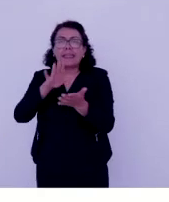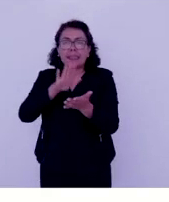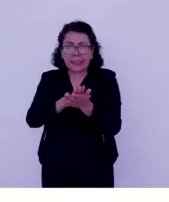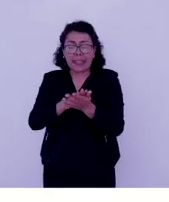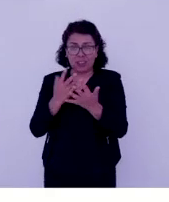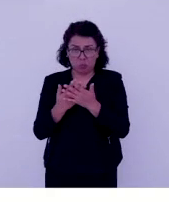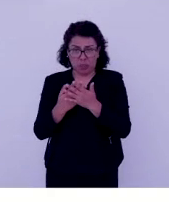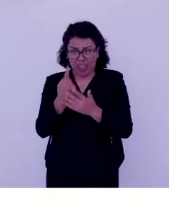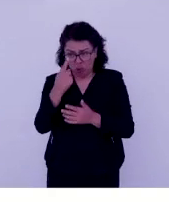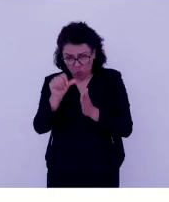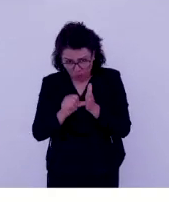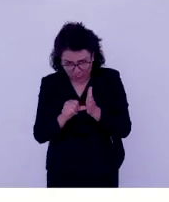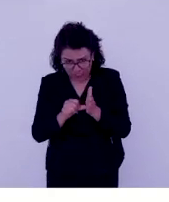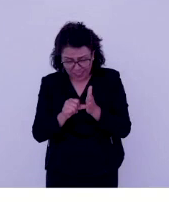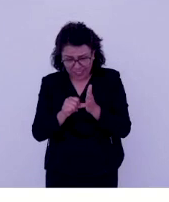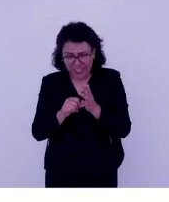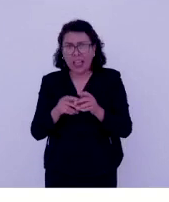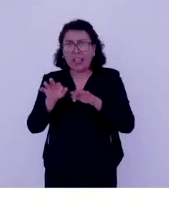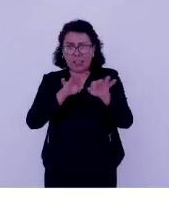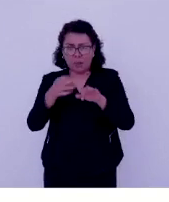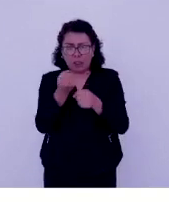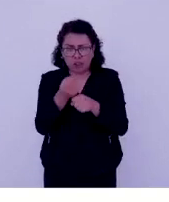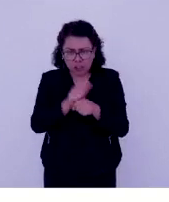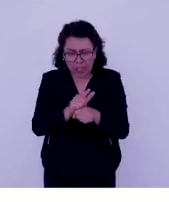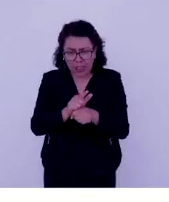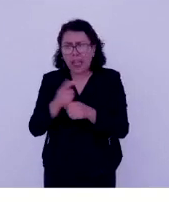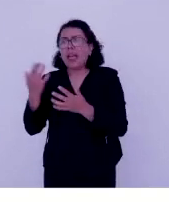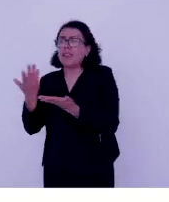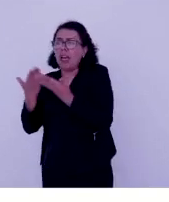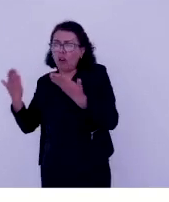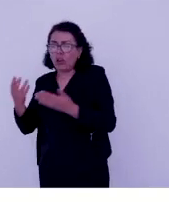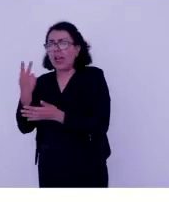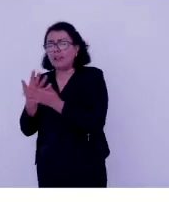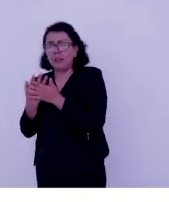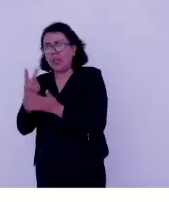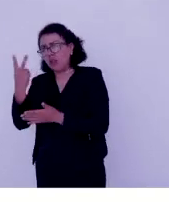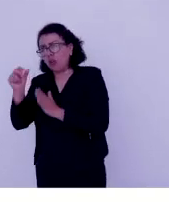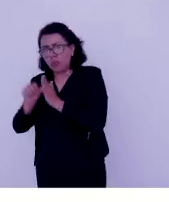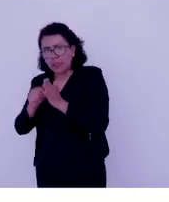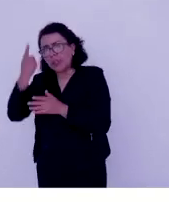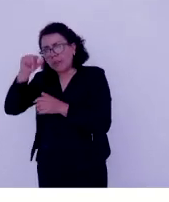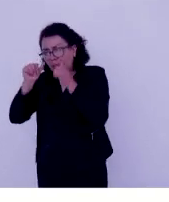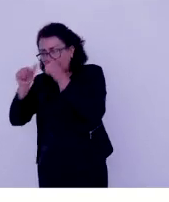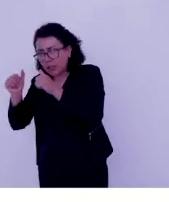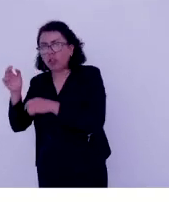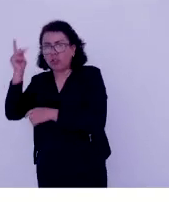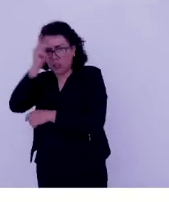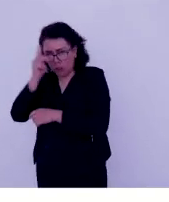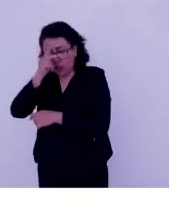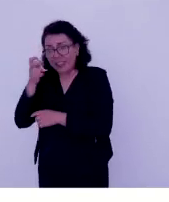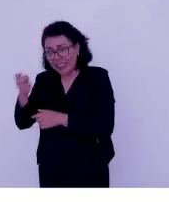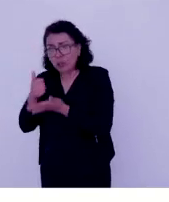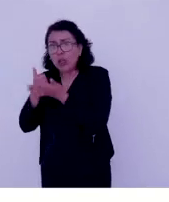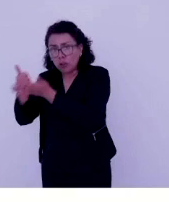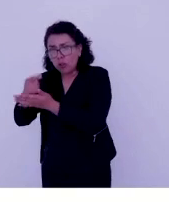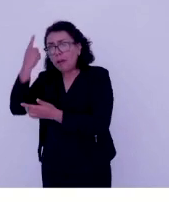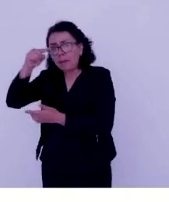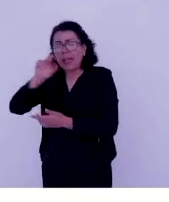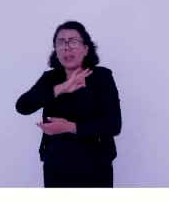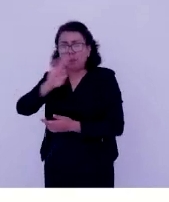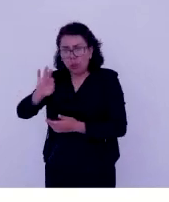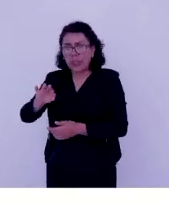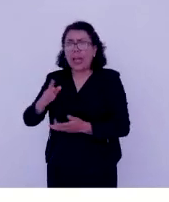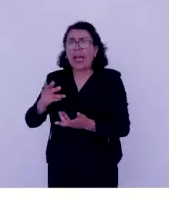a un mes en materia de trabajo social y de dos meses para los dictámenes en psicología con esto para apoyar también los procedimientos de